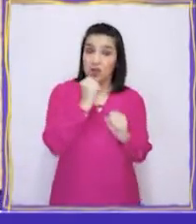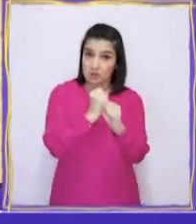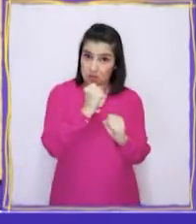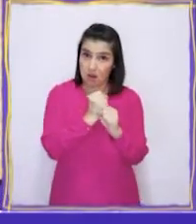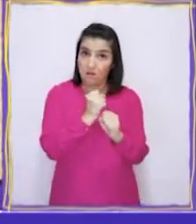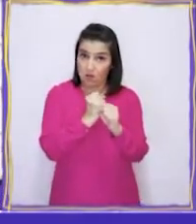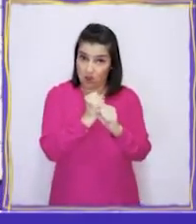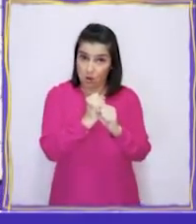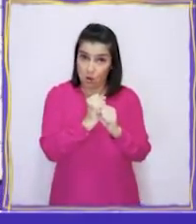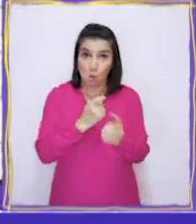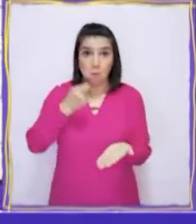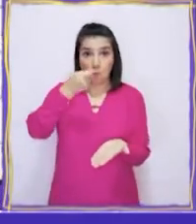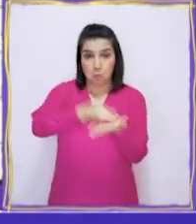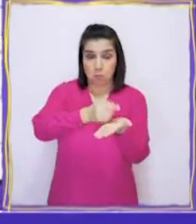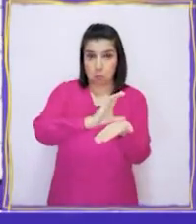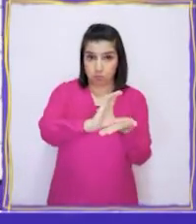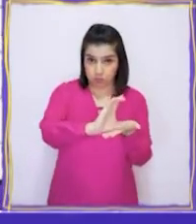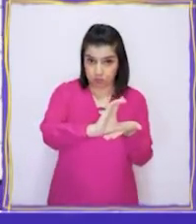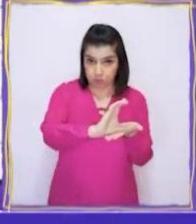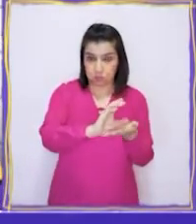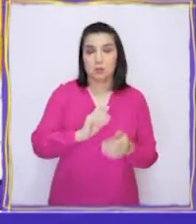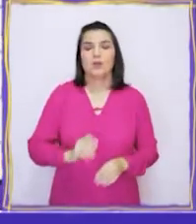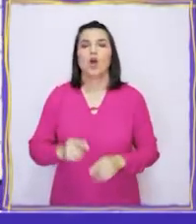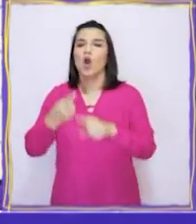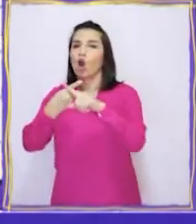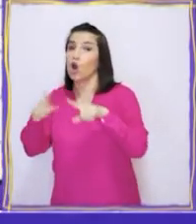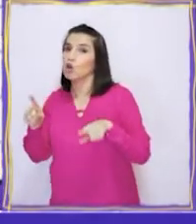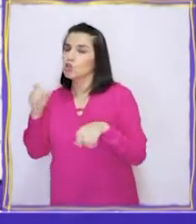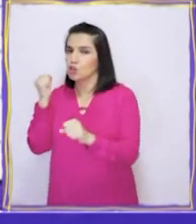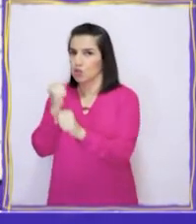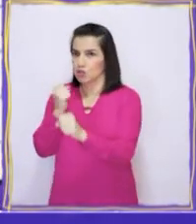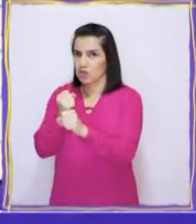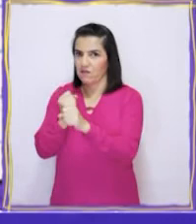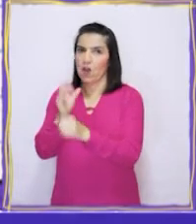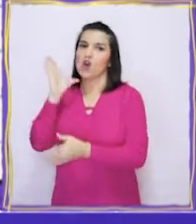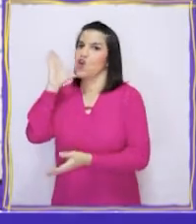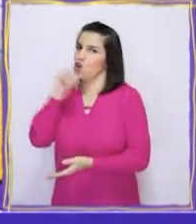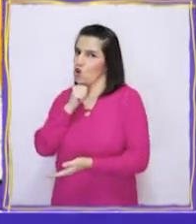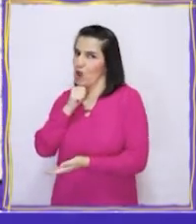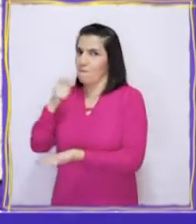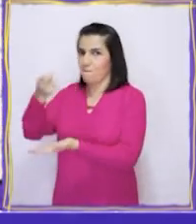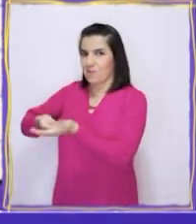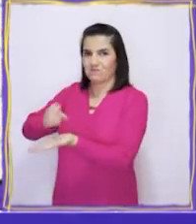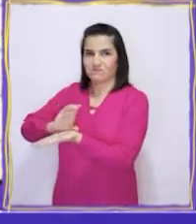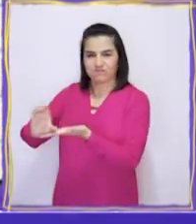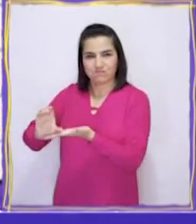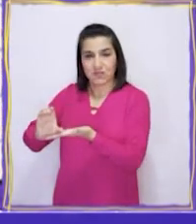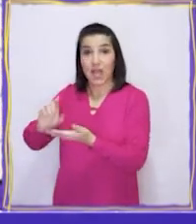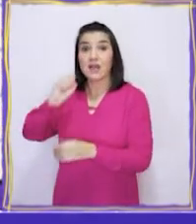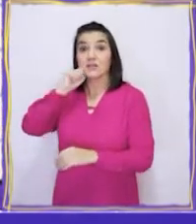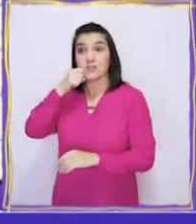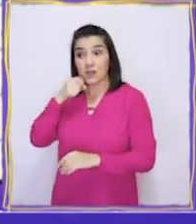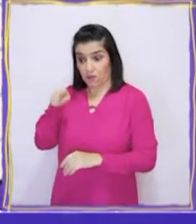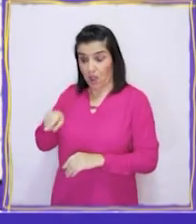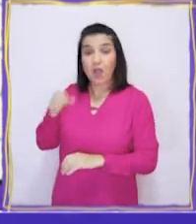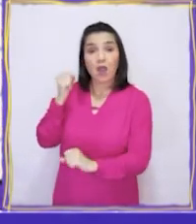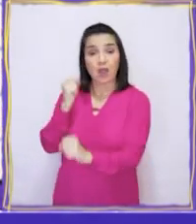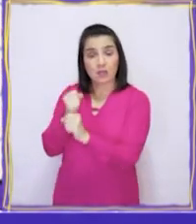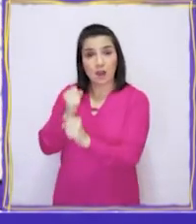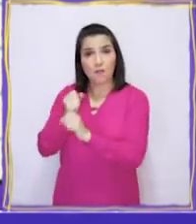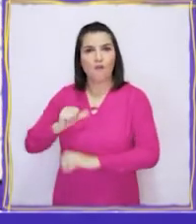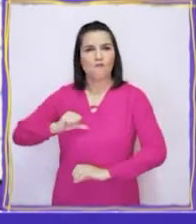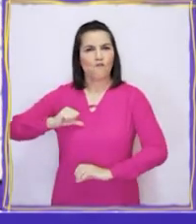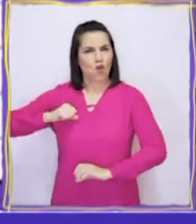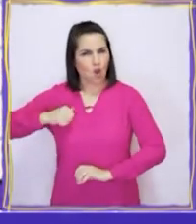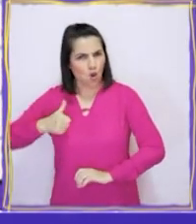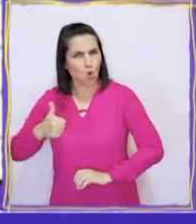hay trabajos que son remunerados o pagados y otros no remunerados, lo que quiere decir que se hacen